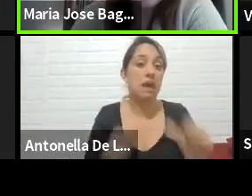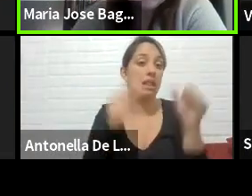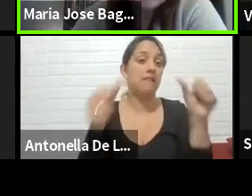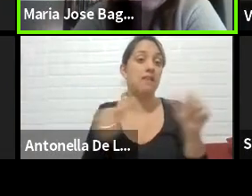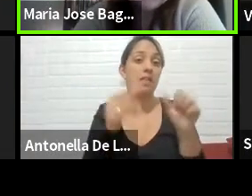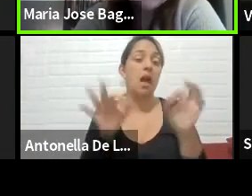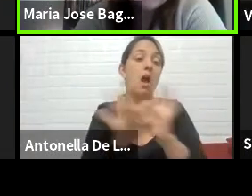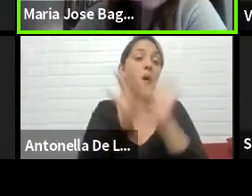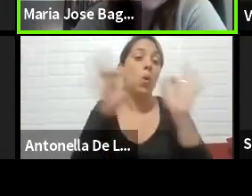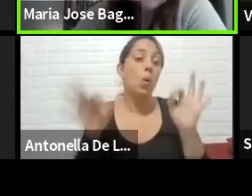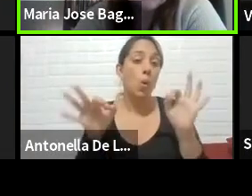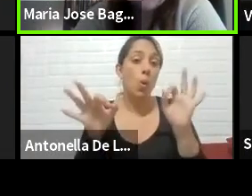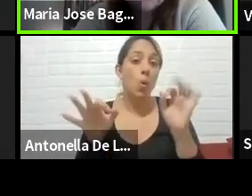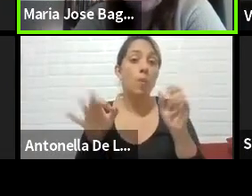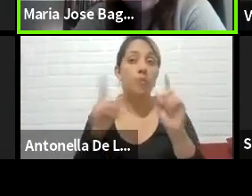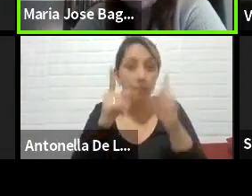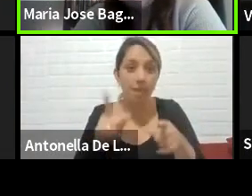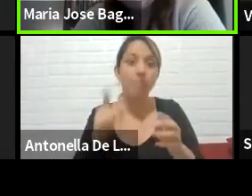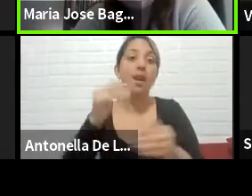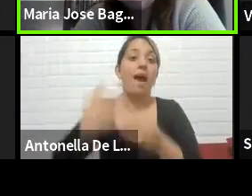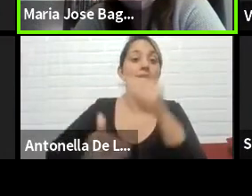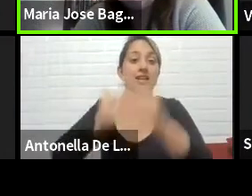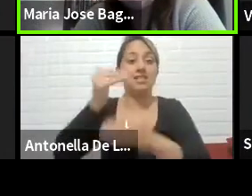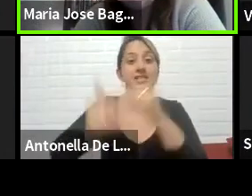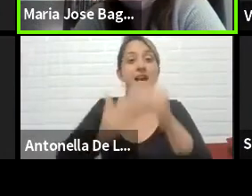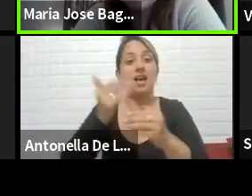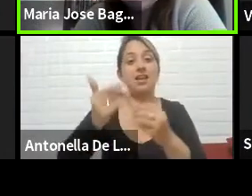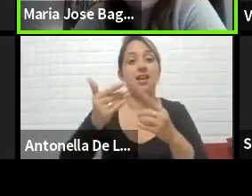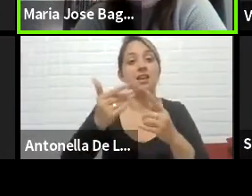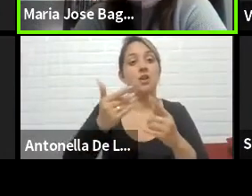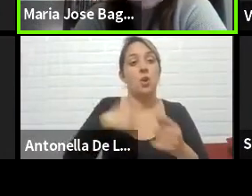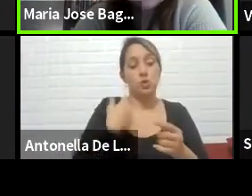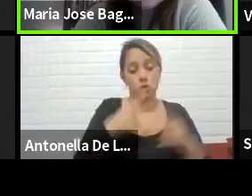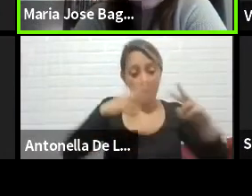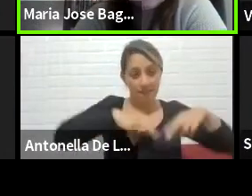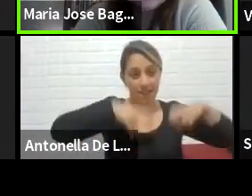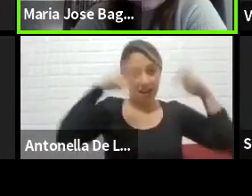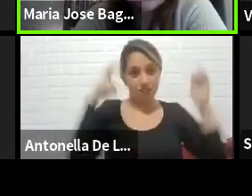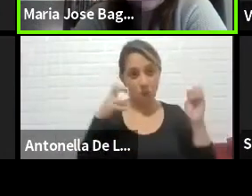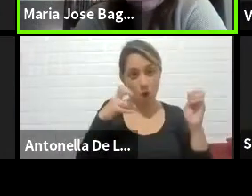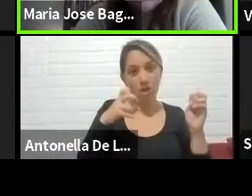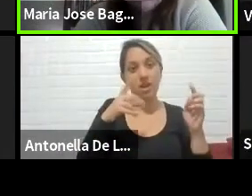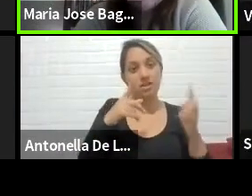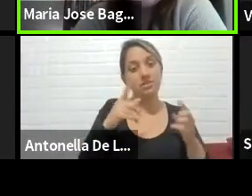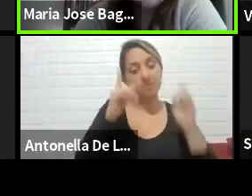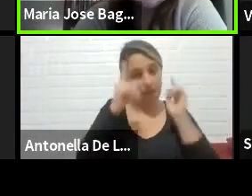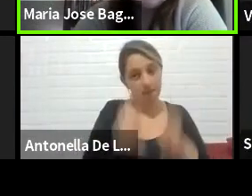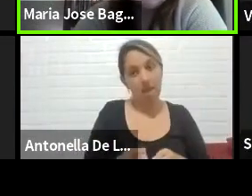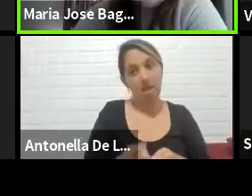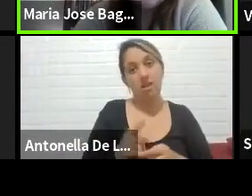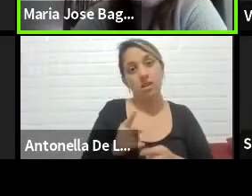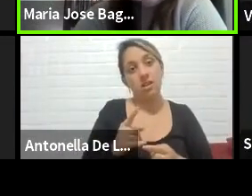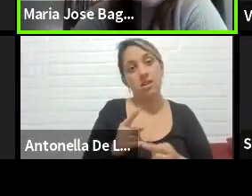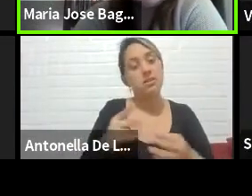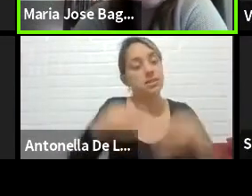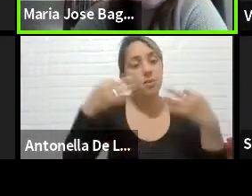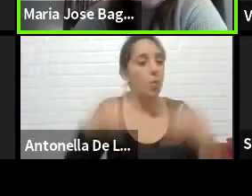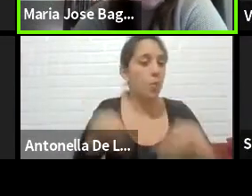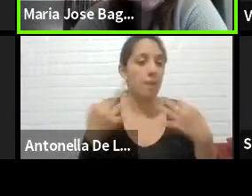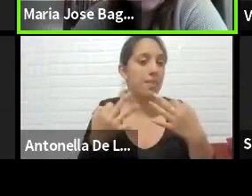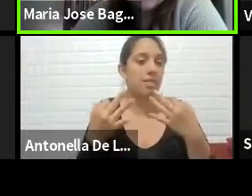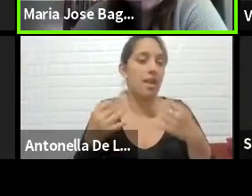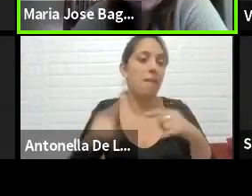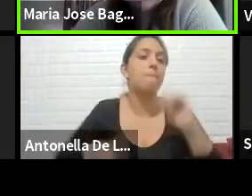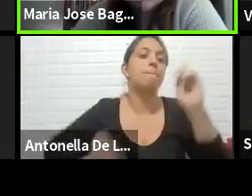probablemente para avanzar en los resultados que nosotros hemos venido encontrando, los vamos a volver a invitar,